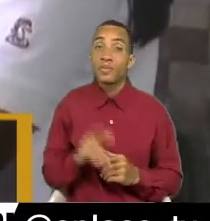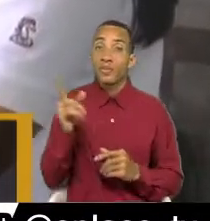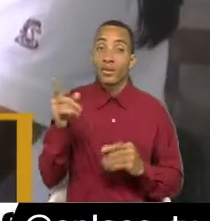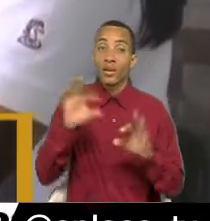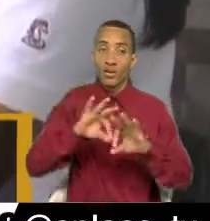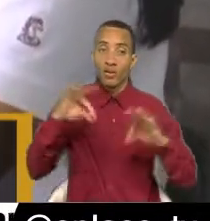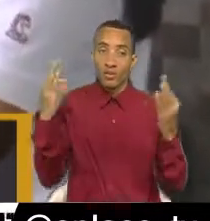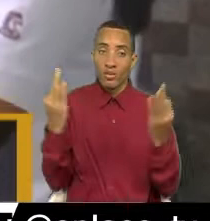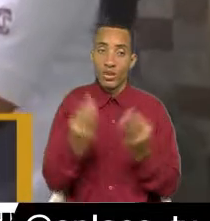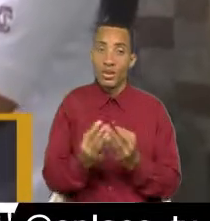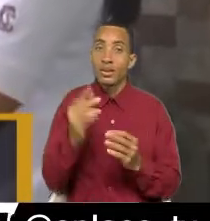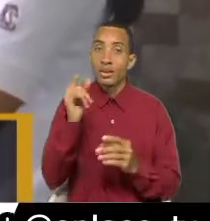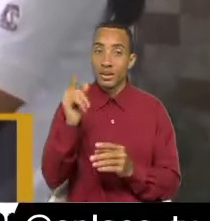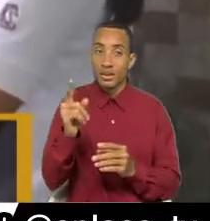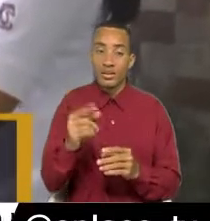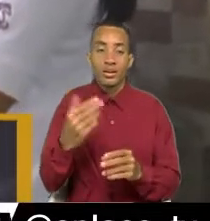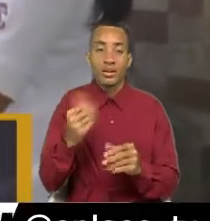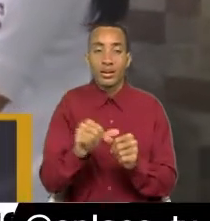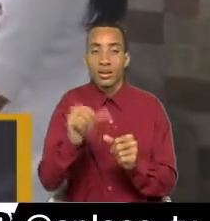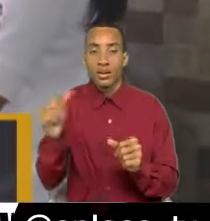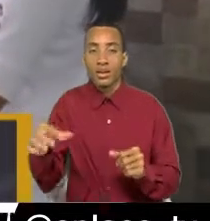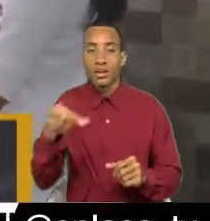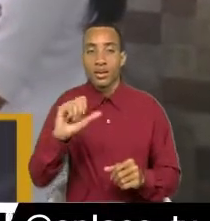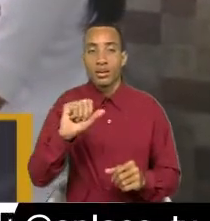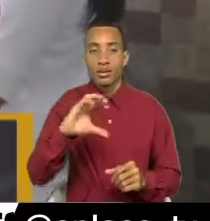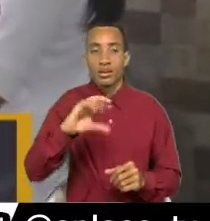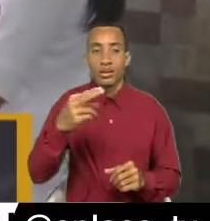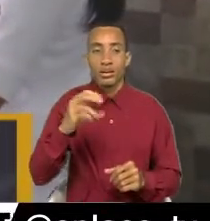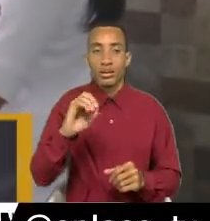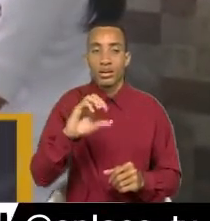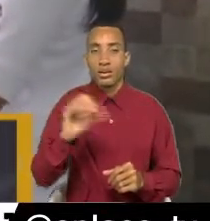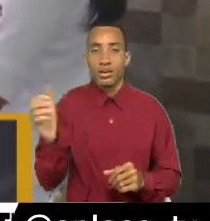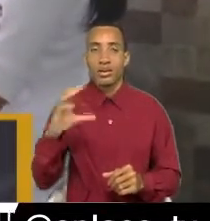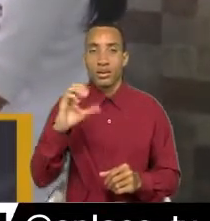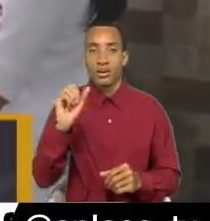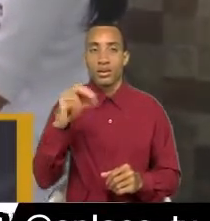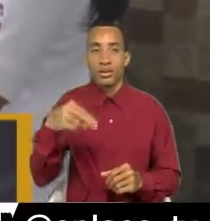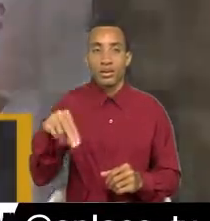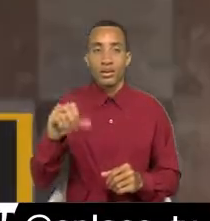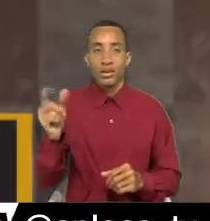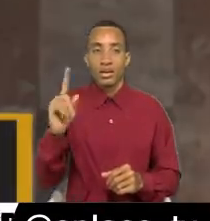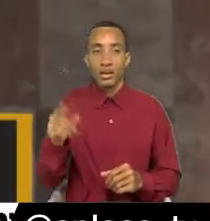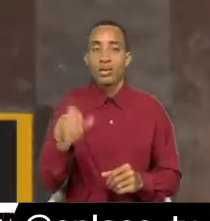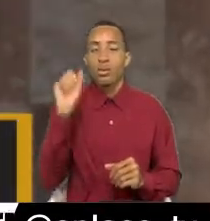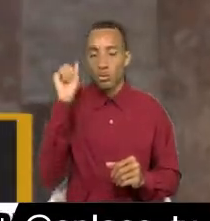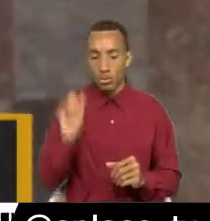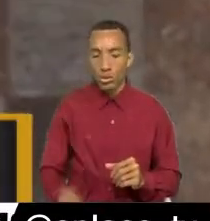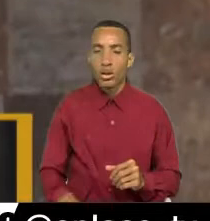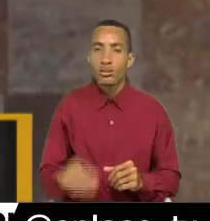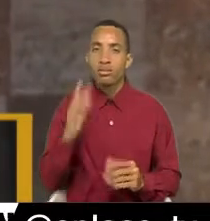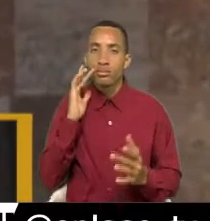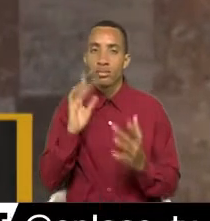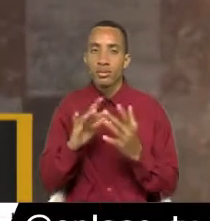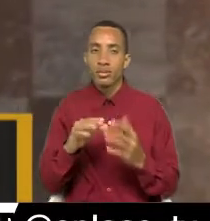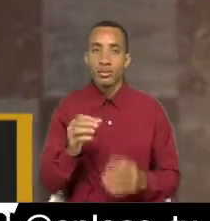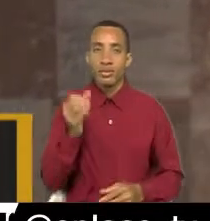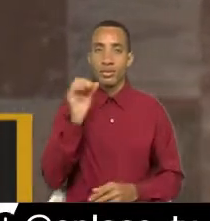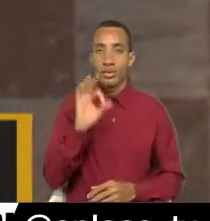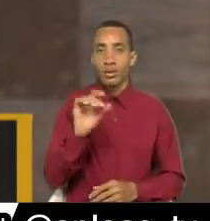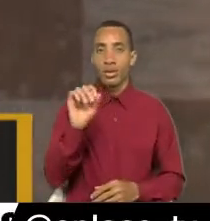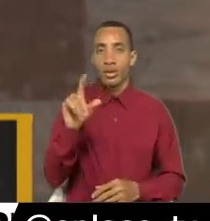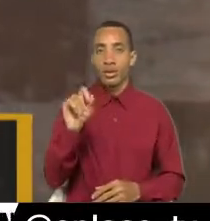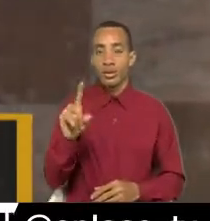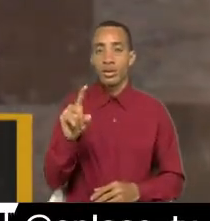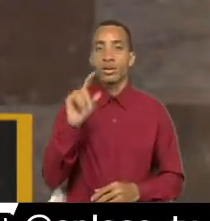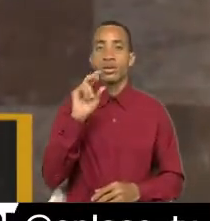que corresponden a los apellidos Pacheco Cañas pueden contactar al señor Emiliano Pacheco en el teléfono